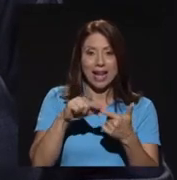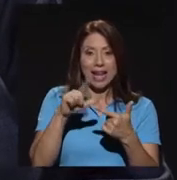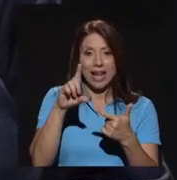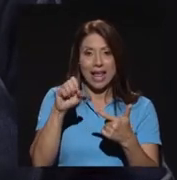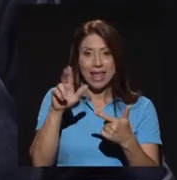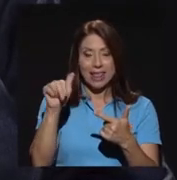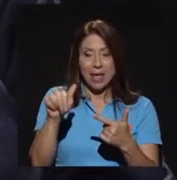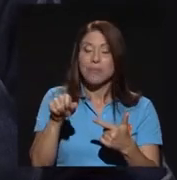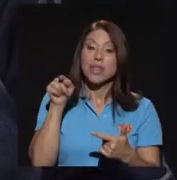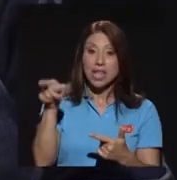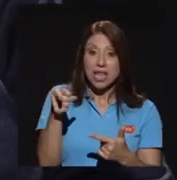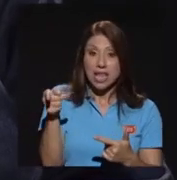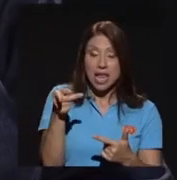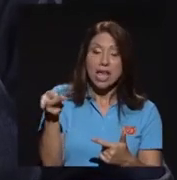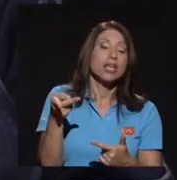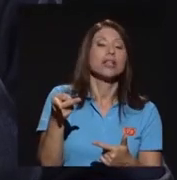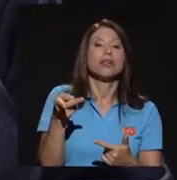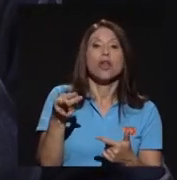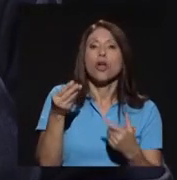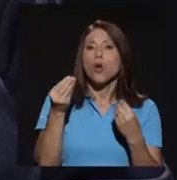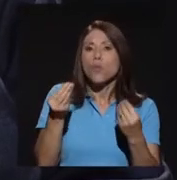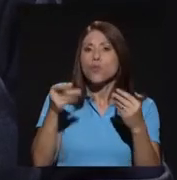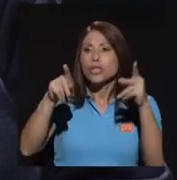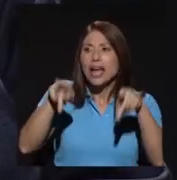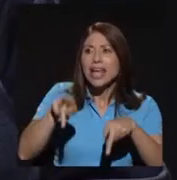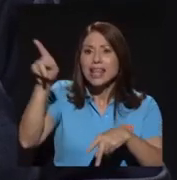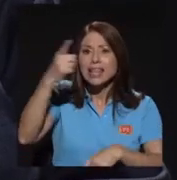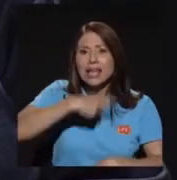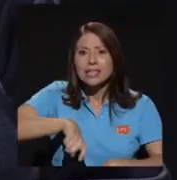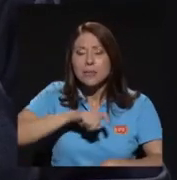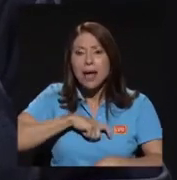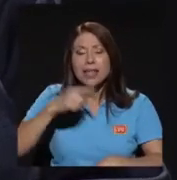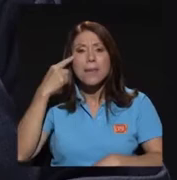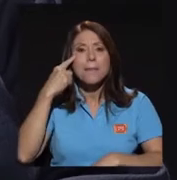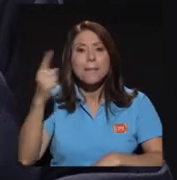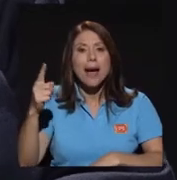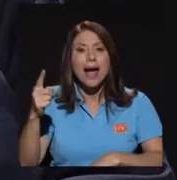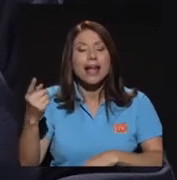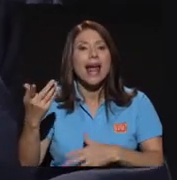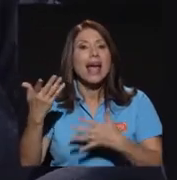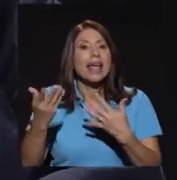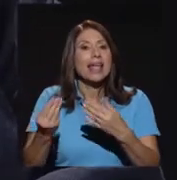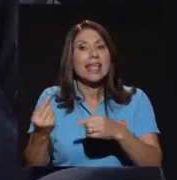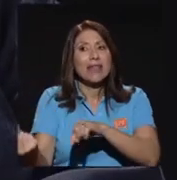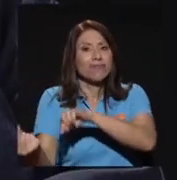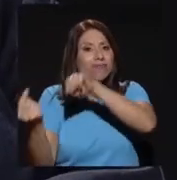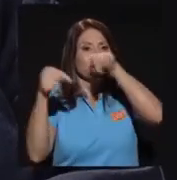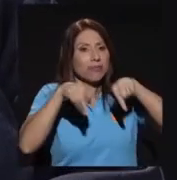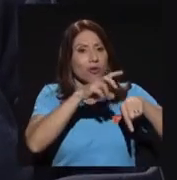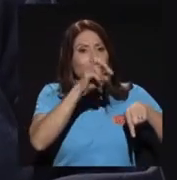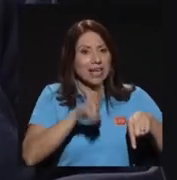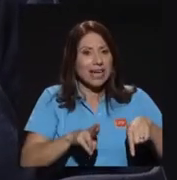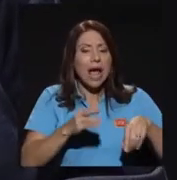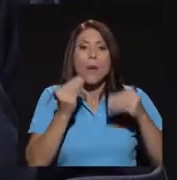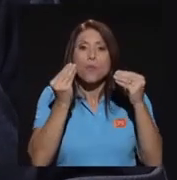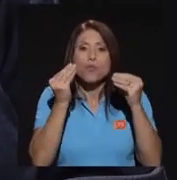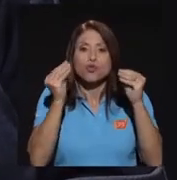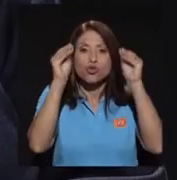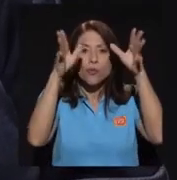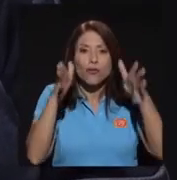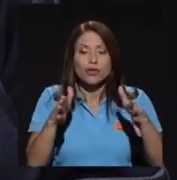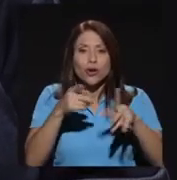contrato todo mucho consiguió mucha gente ya para que no sea costar llegar a contratar a extranjeros muchos profesores de españa